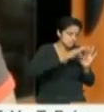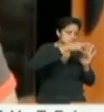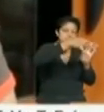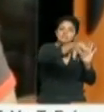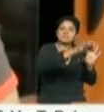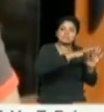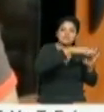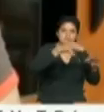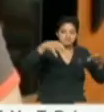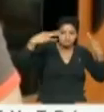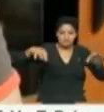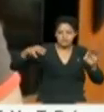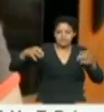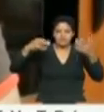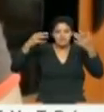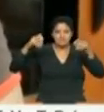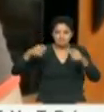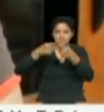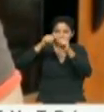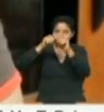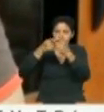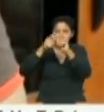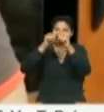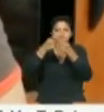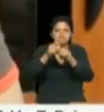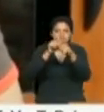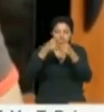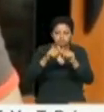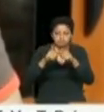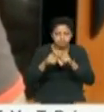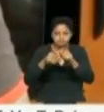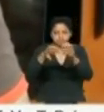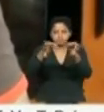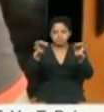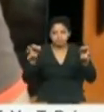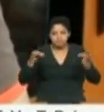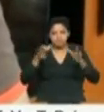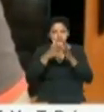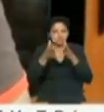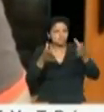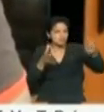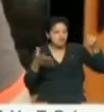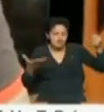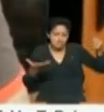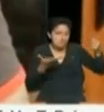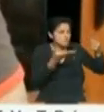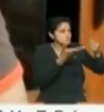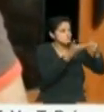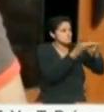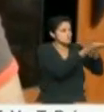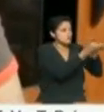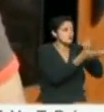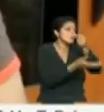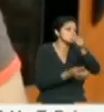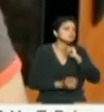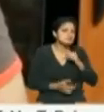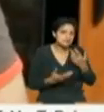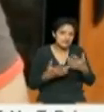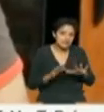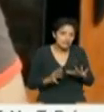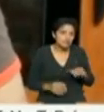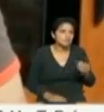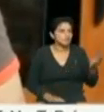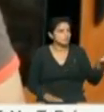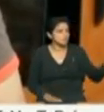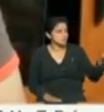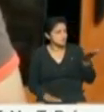prima principalmente, cómo secar la materia prima y hacer el acabado final totalmente, hasta que deje